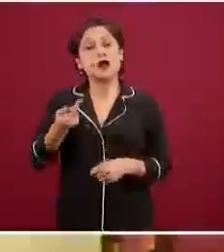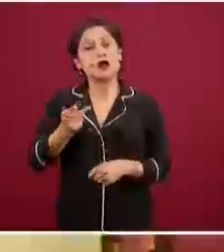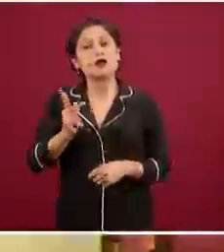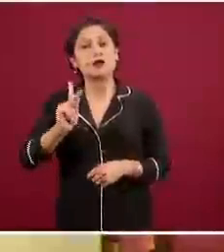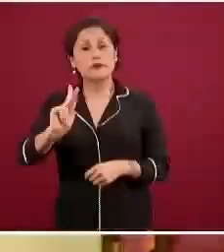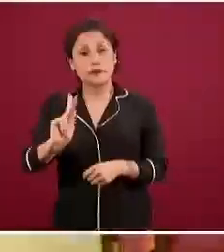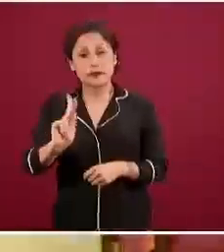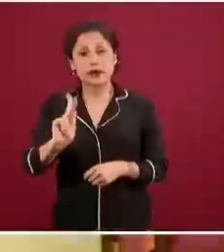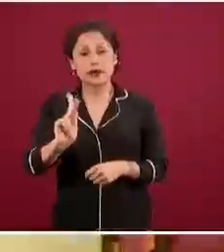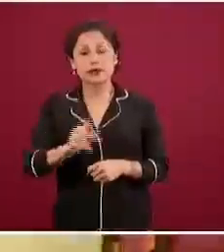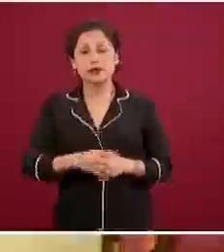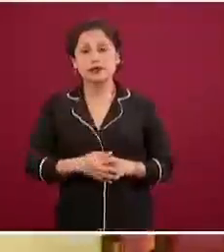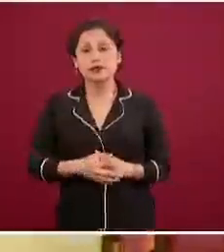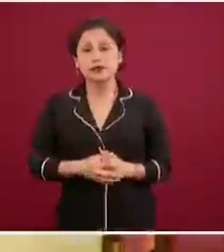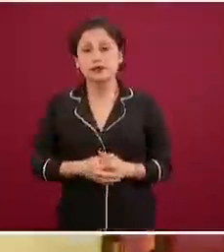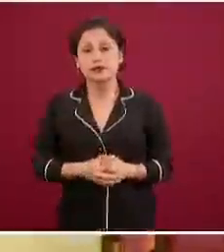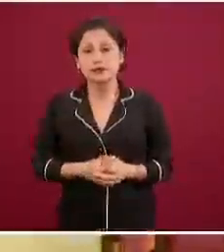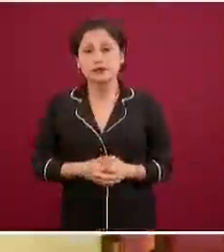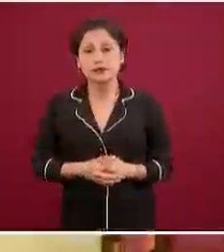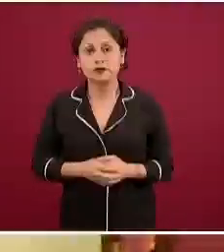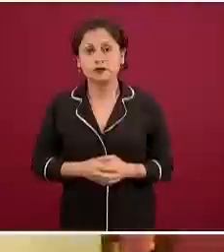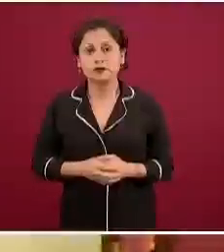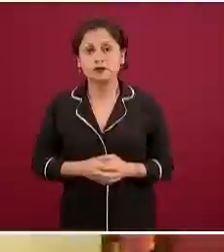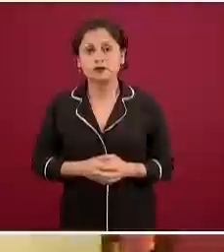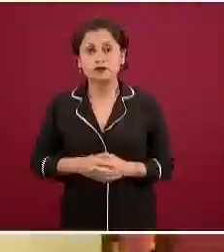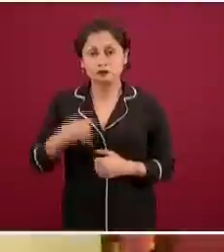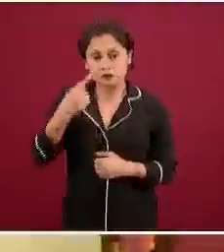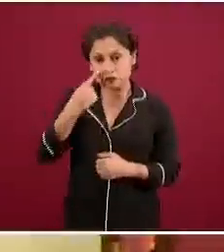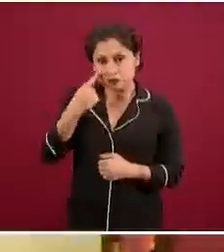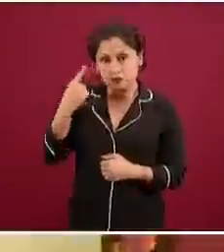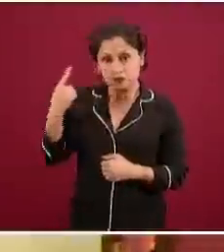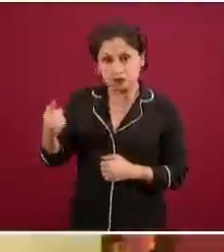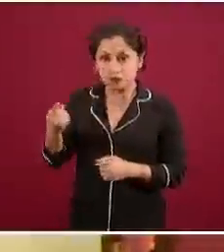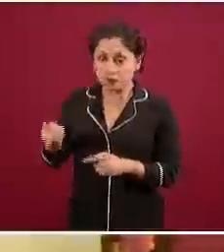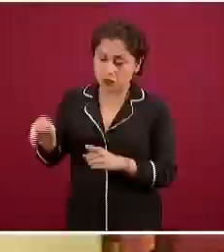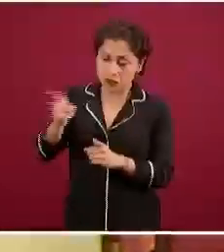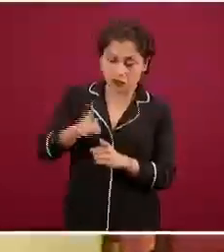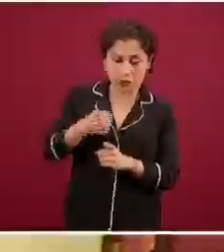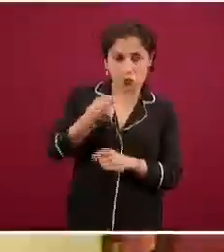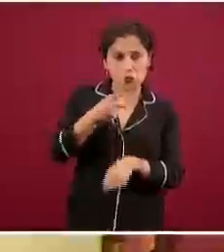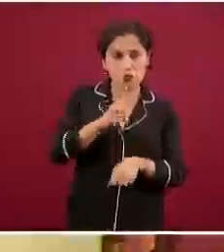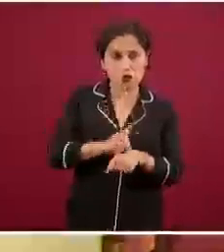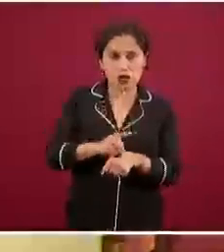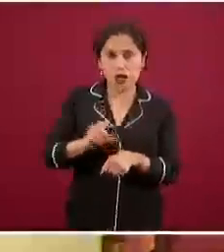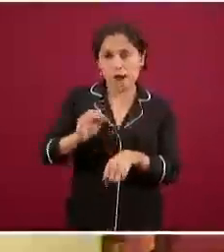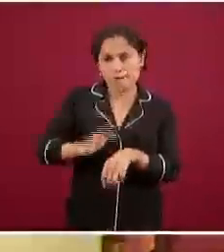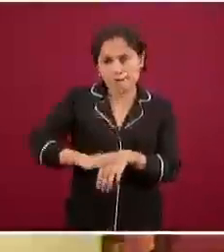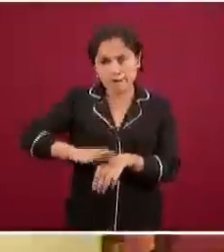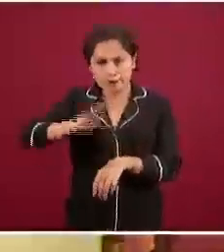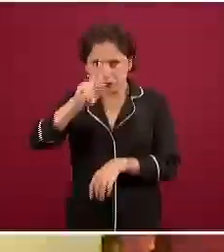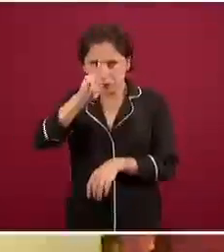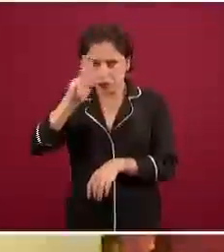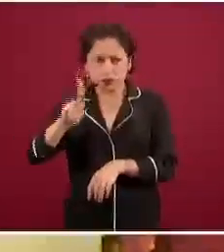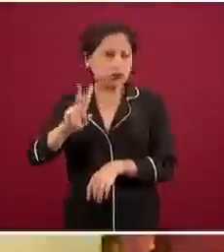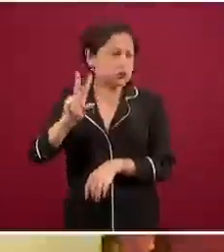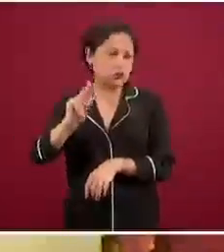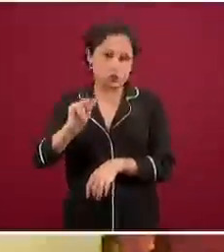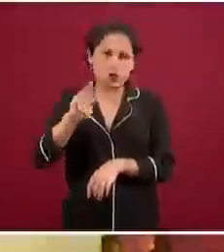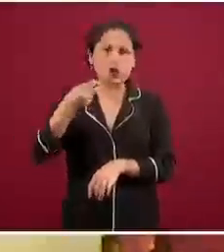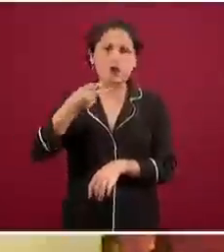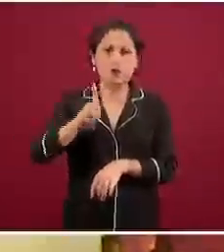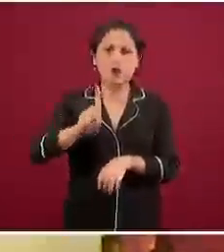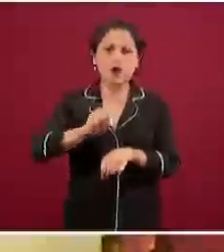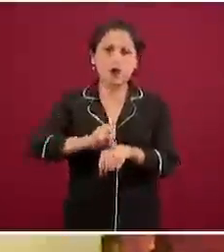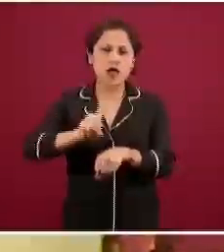o menos se hace muy representativa en función a la del día anterior, vemos que siempre día con día hay un incremento de la cantidad